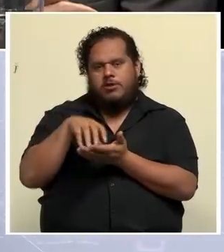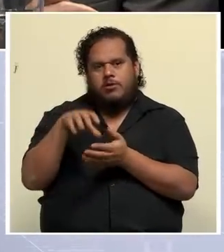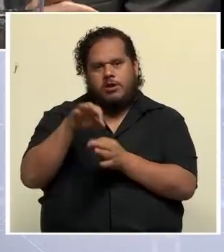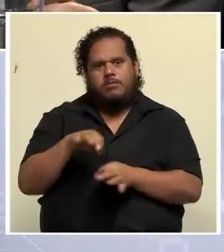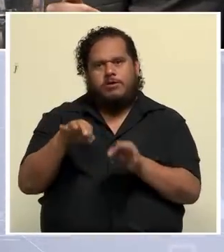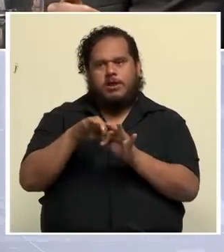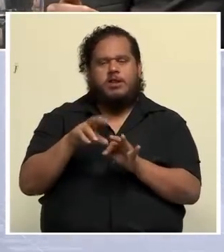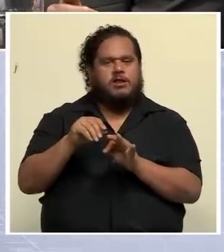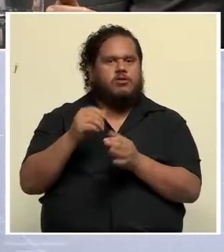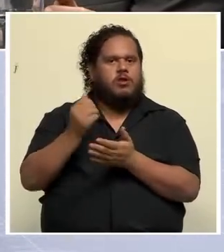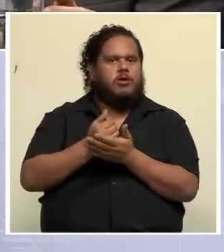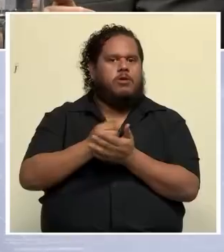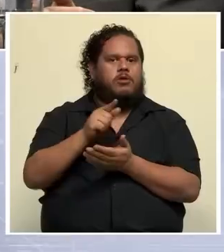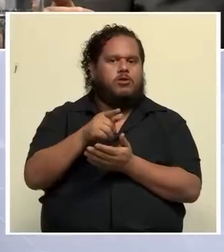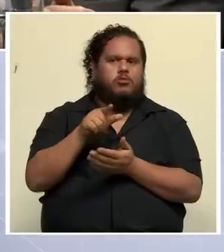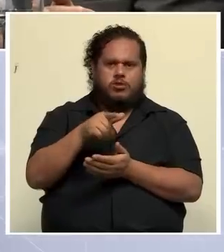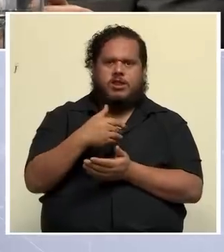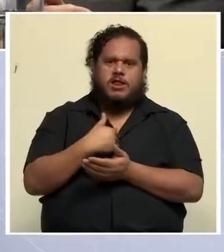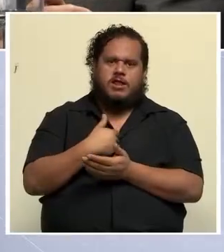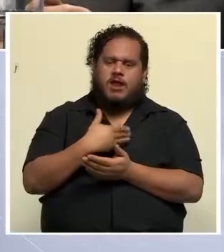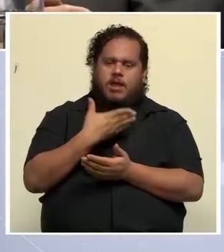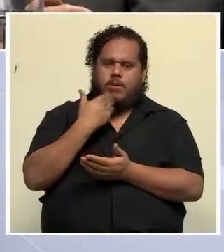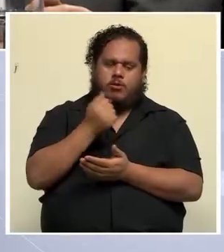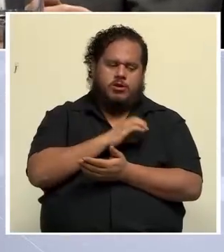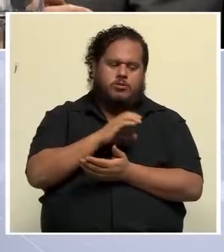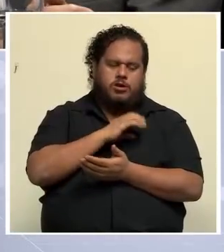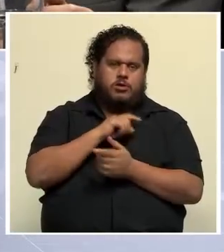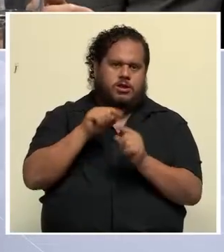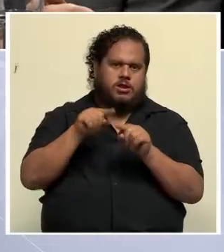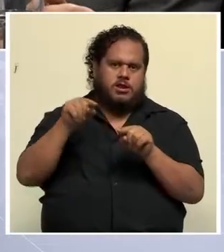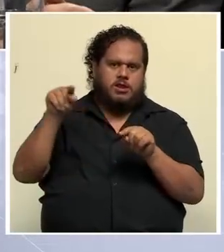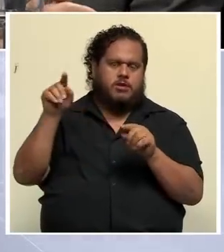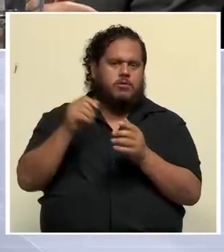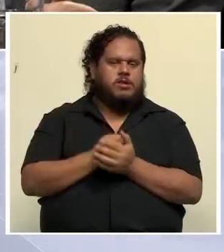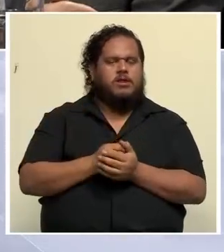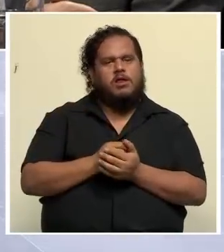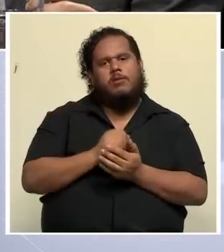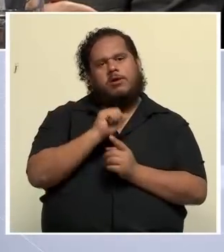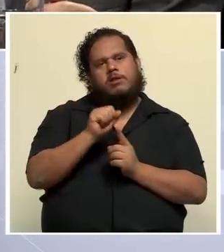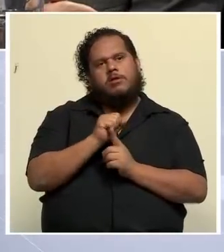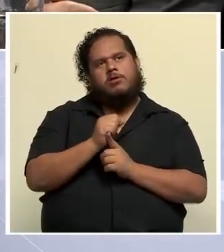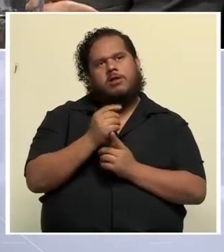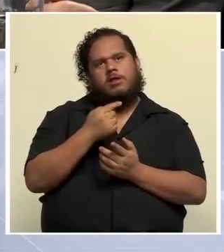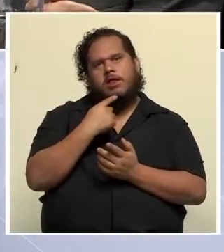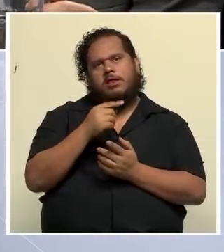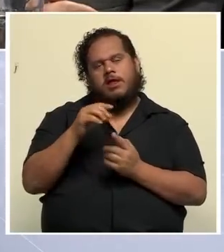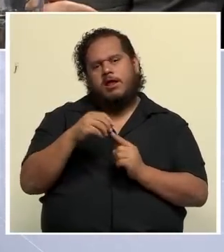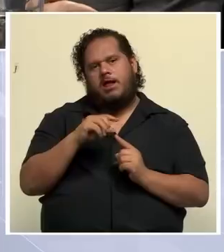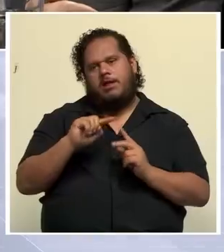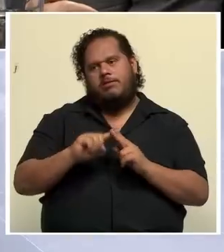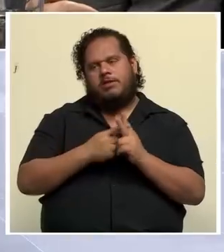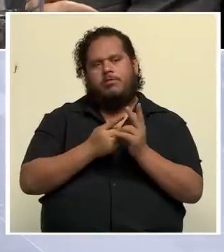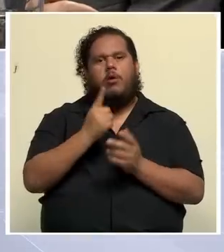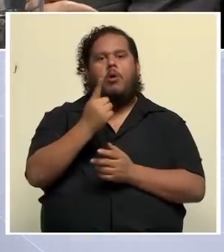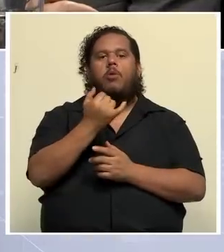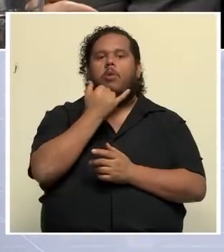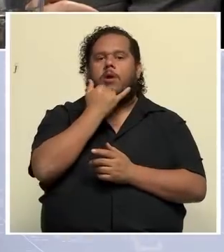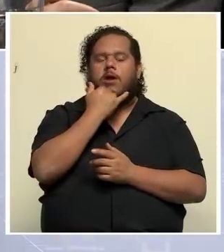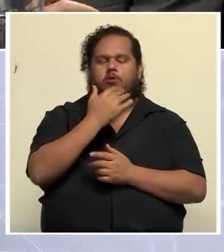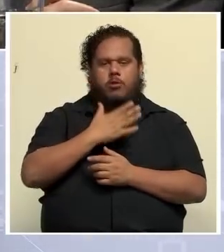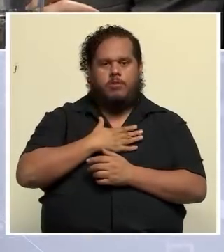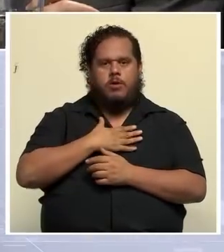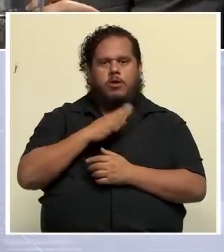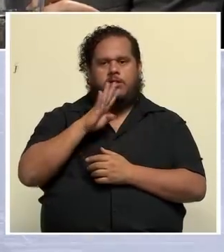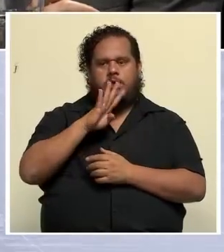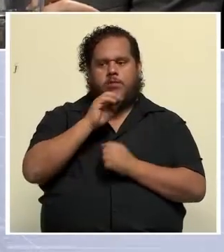le estarían cobrando esto, estaría usted en mejores condiciones en las encuestas, por las condiciones que mencionábamos al principio. Un error mío, don Álvaro, de hace 4 años,